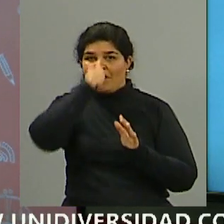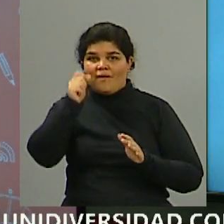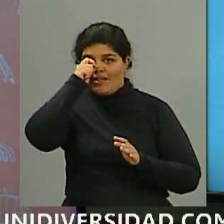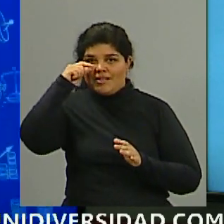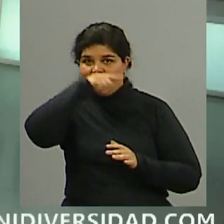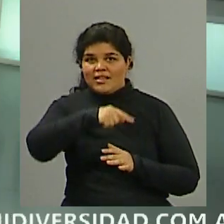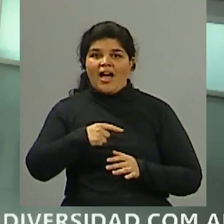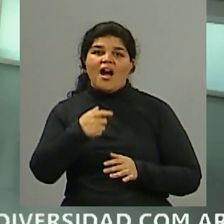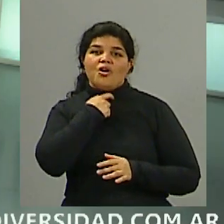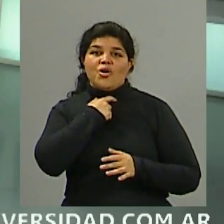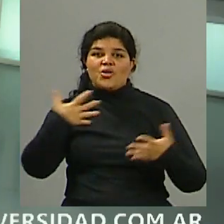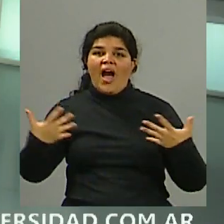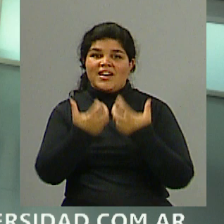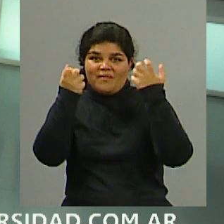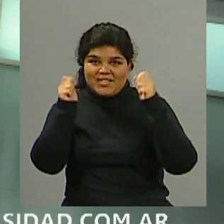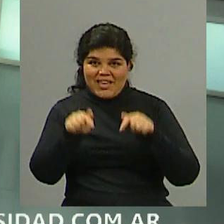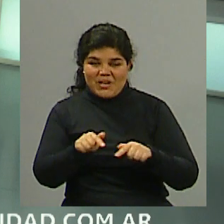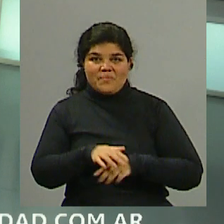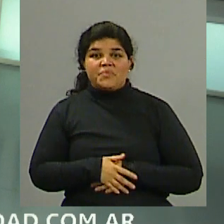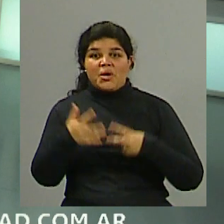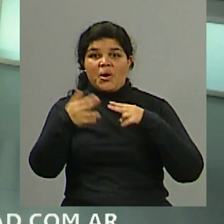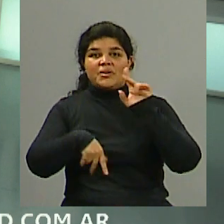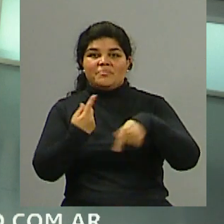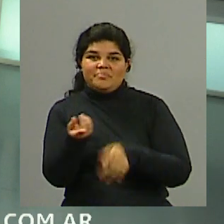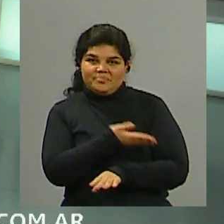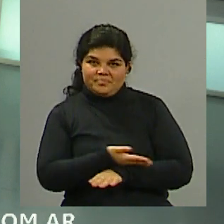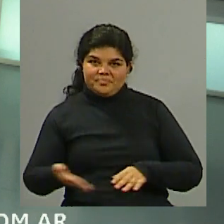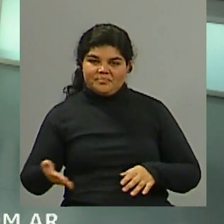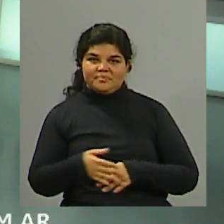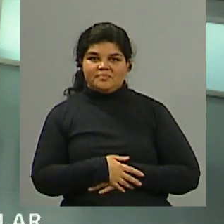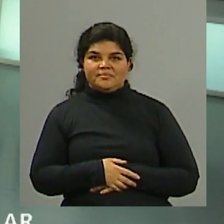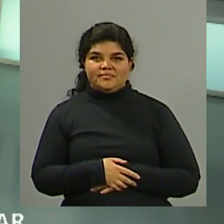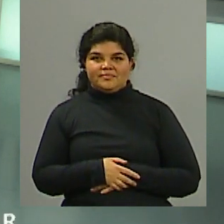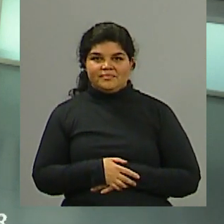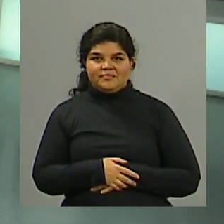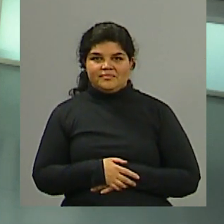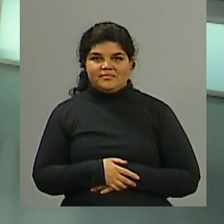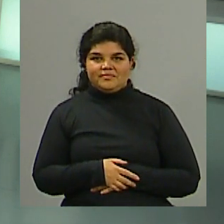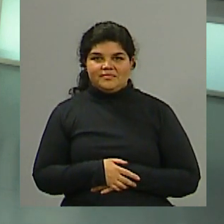este aniversario. Hacemos un corte y después seguimos con apuntes.